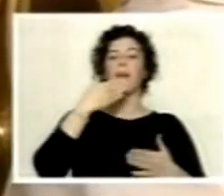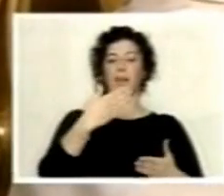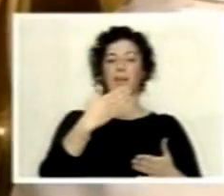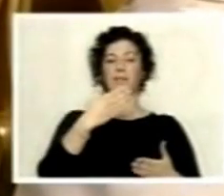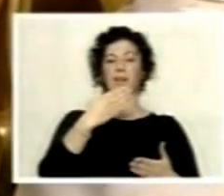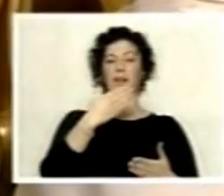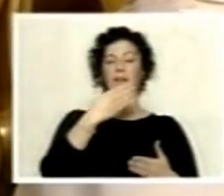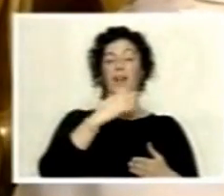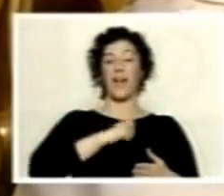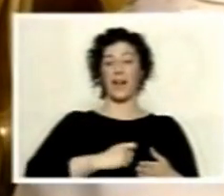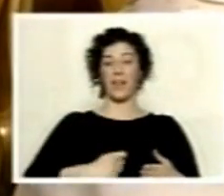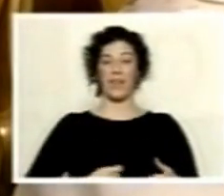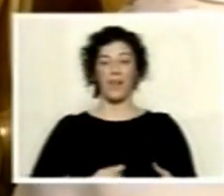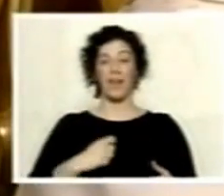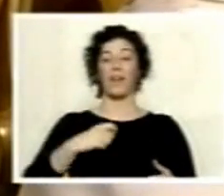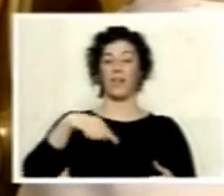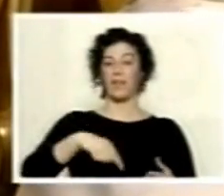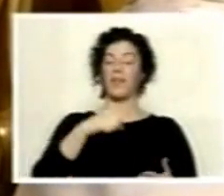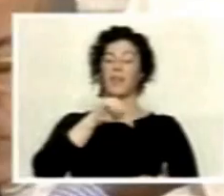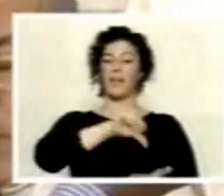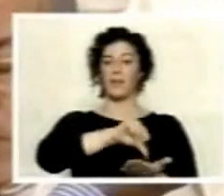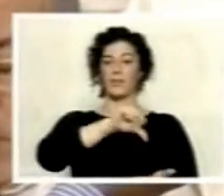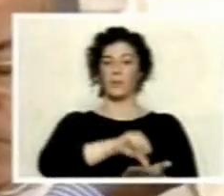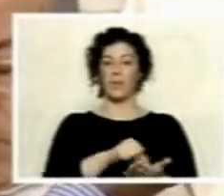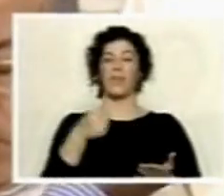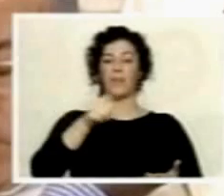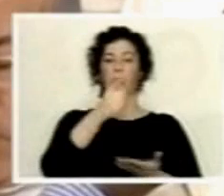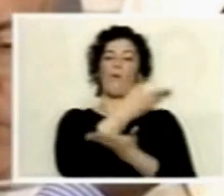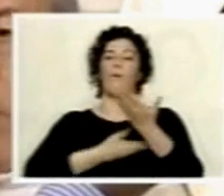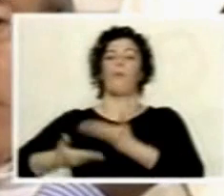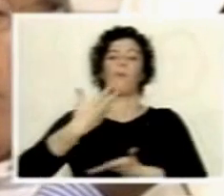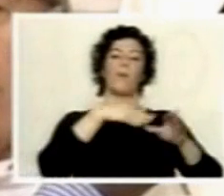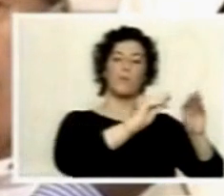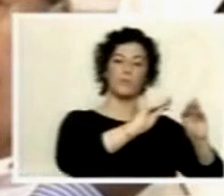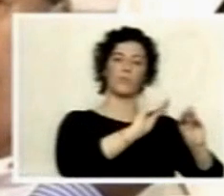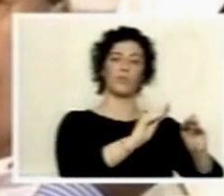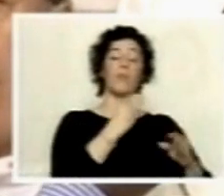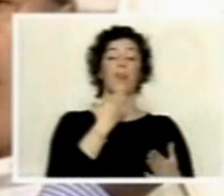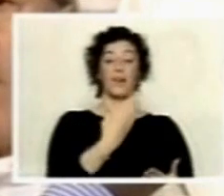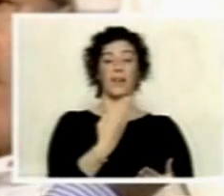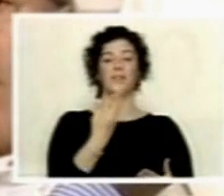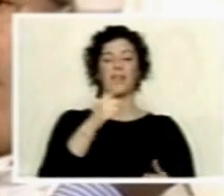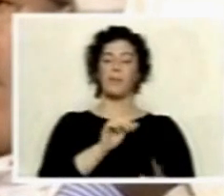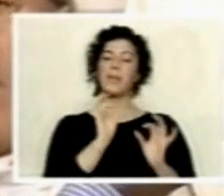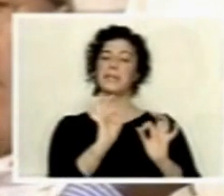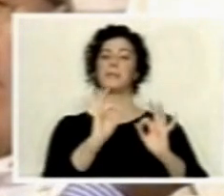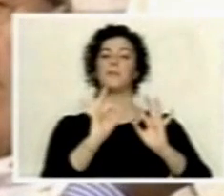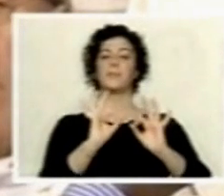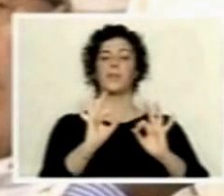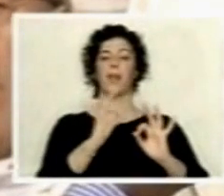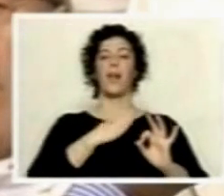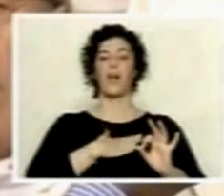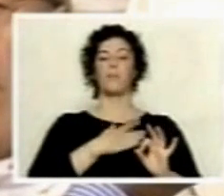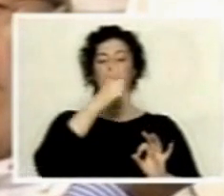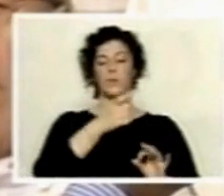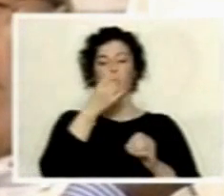cardenal arzobispo metropolitano, don Carlos Amigo, y también a sus colaboradores. Gracias muy especiales a mi